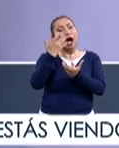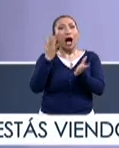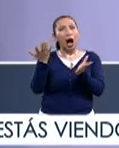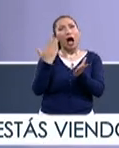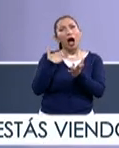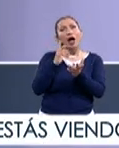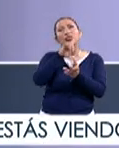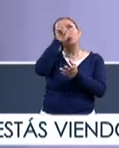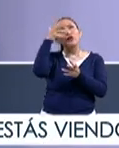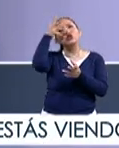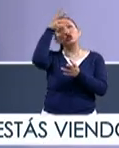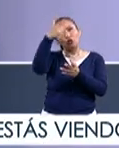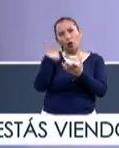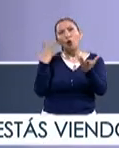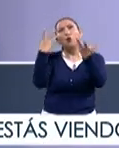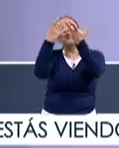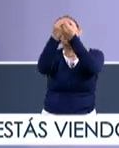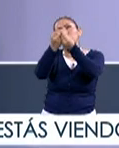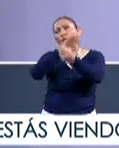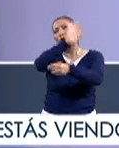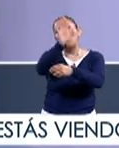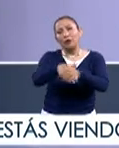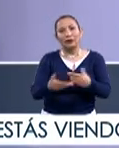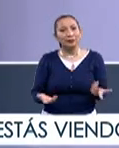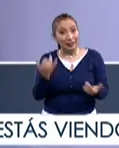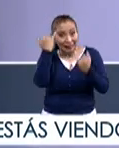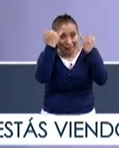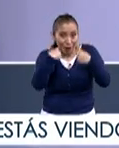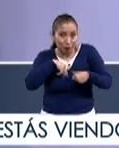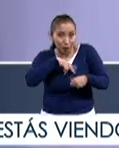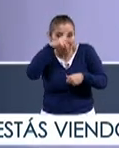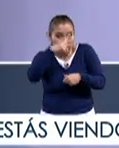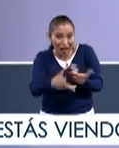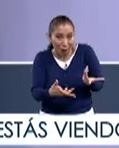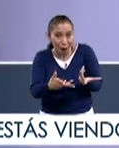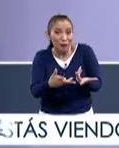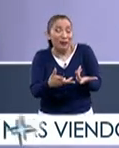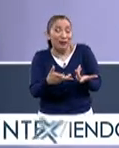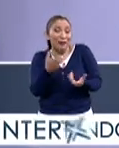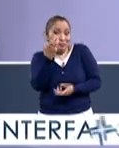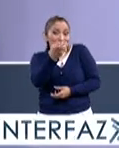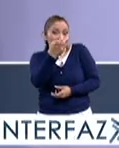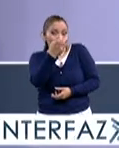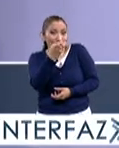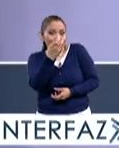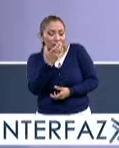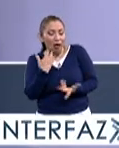compañía cuando también nos toque, ¿no? Entonces, en esta perspectiva,